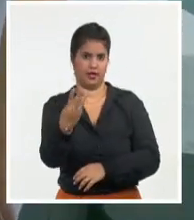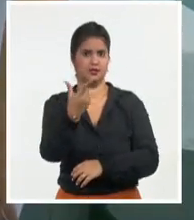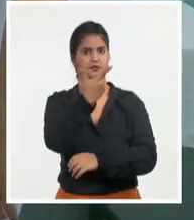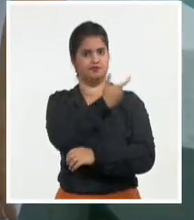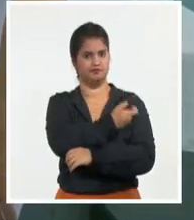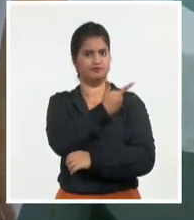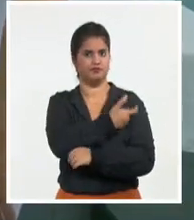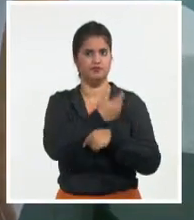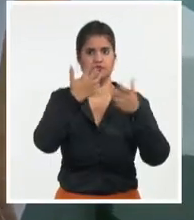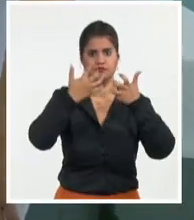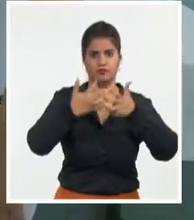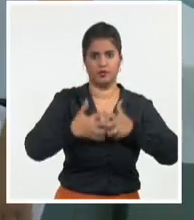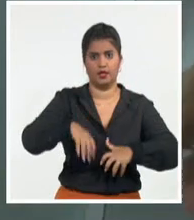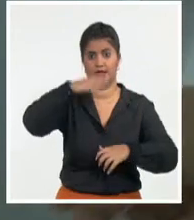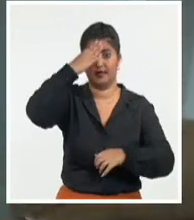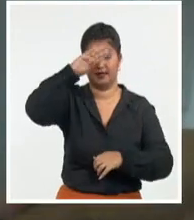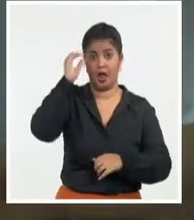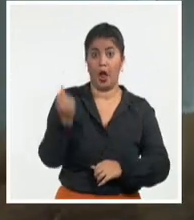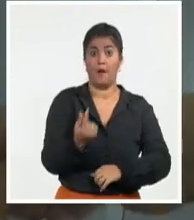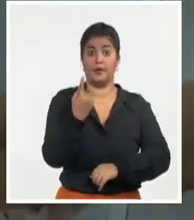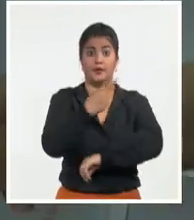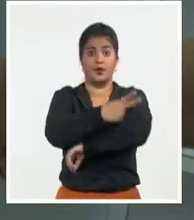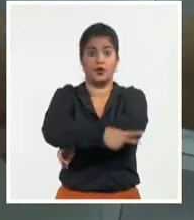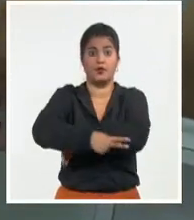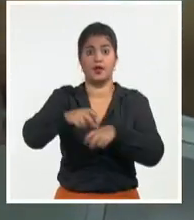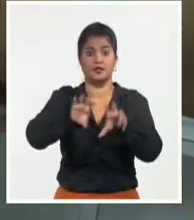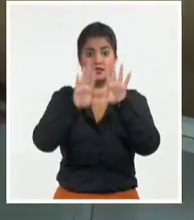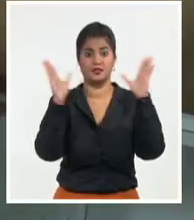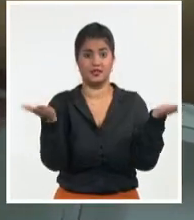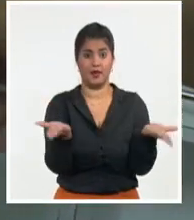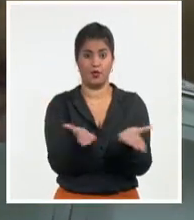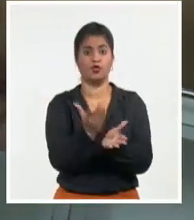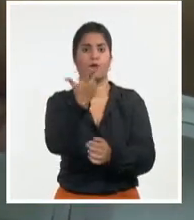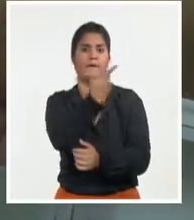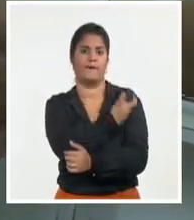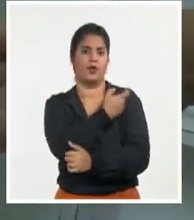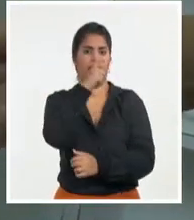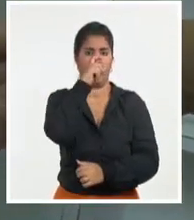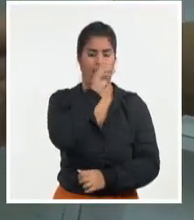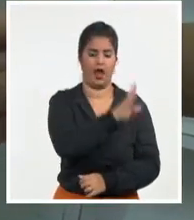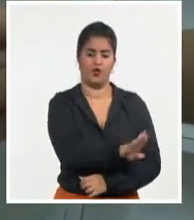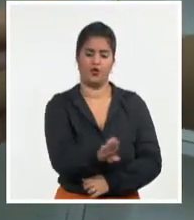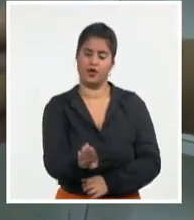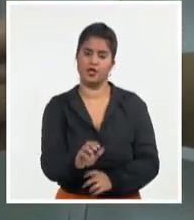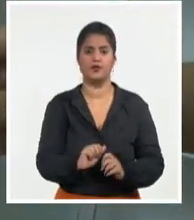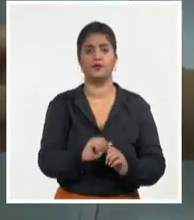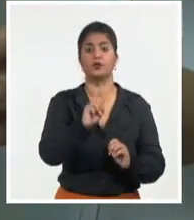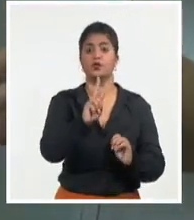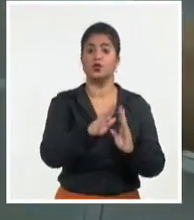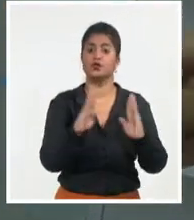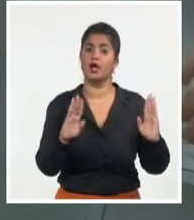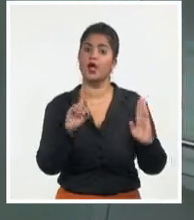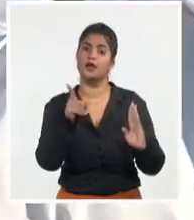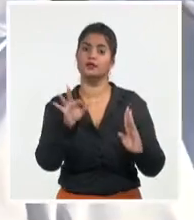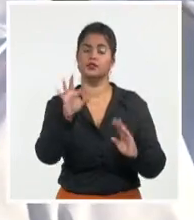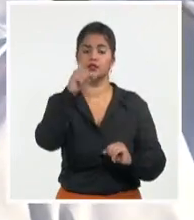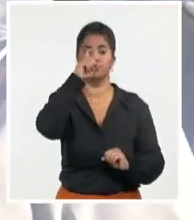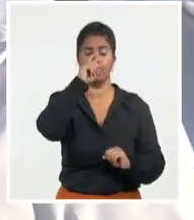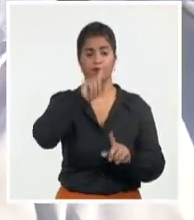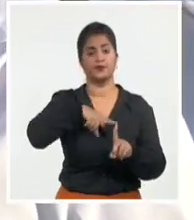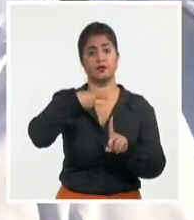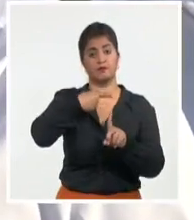primera nación del mundo en vacunar a su población de entre 2 y 18 años. El embajador también destacó en Ginebra que la